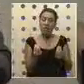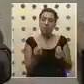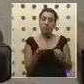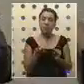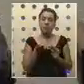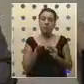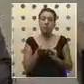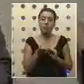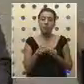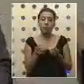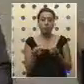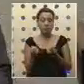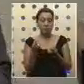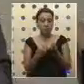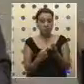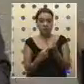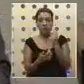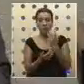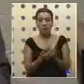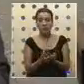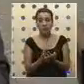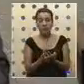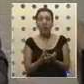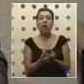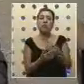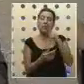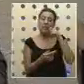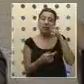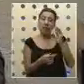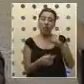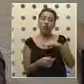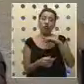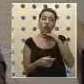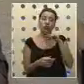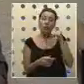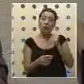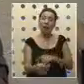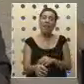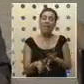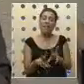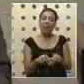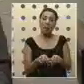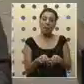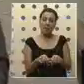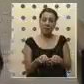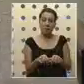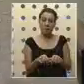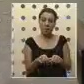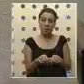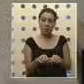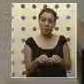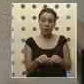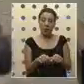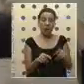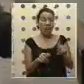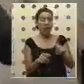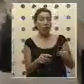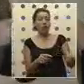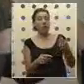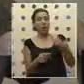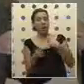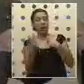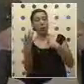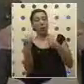respaldo financiero que tenga la significación suficiente para la familia popular que no va a recibir